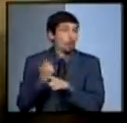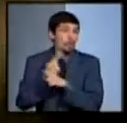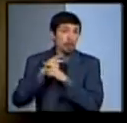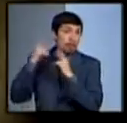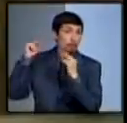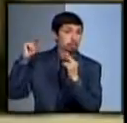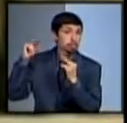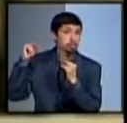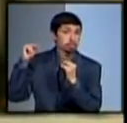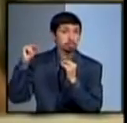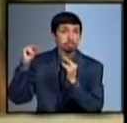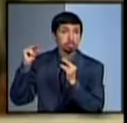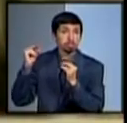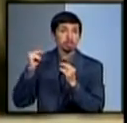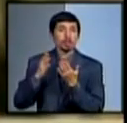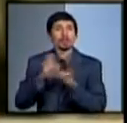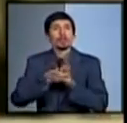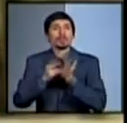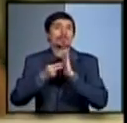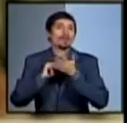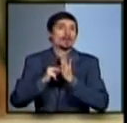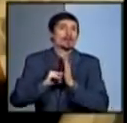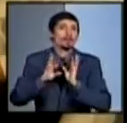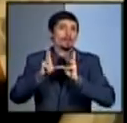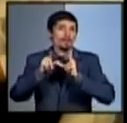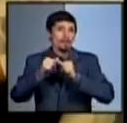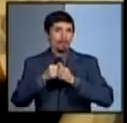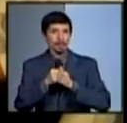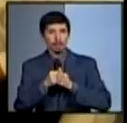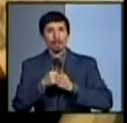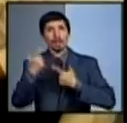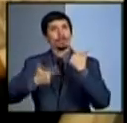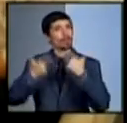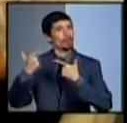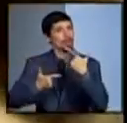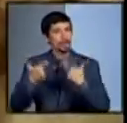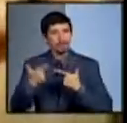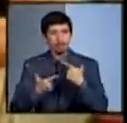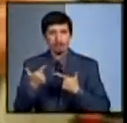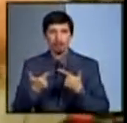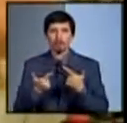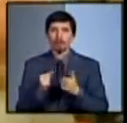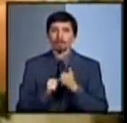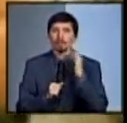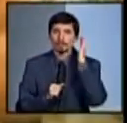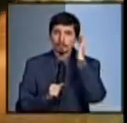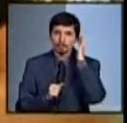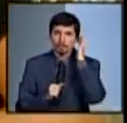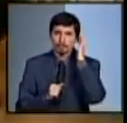todo. Conversan desde los problemas familiares, política.